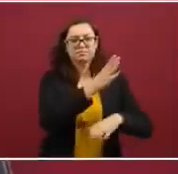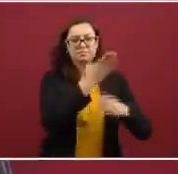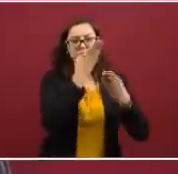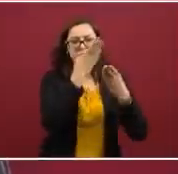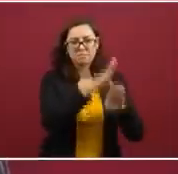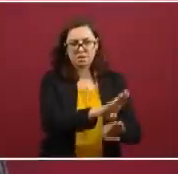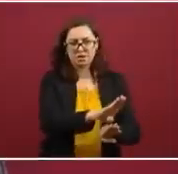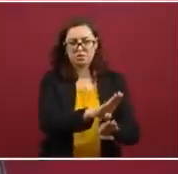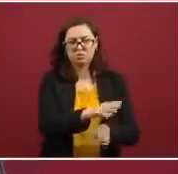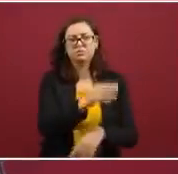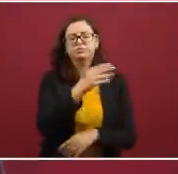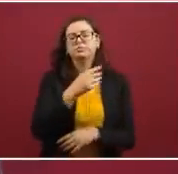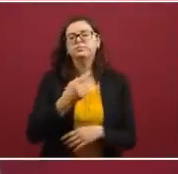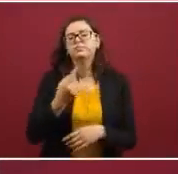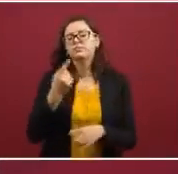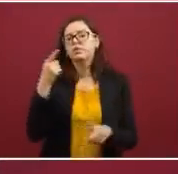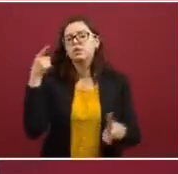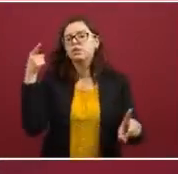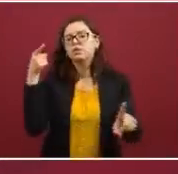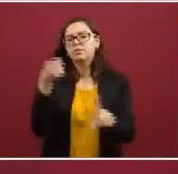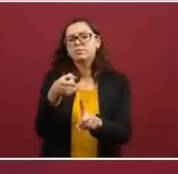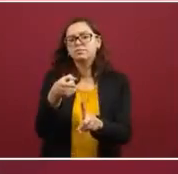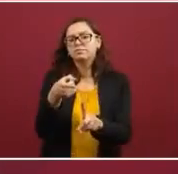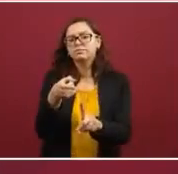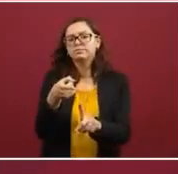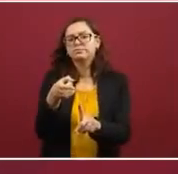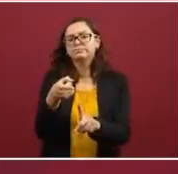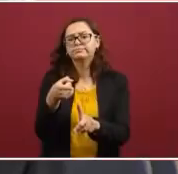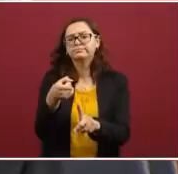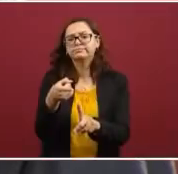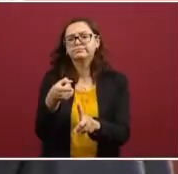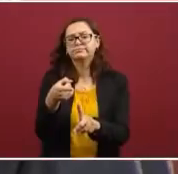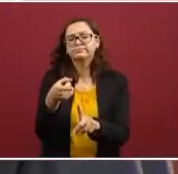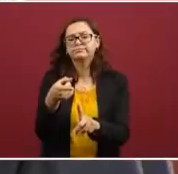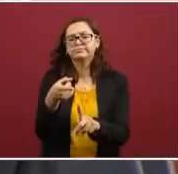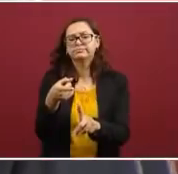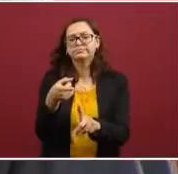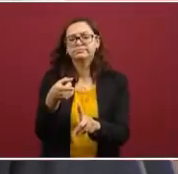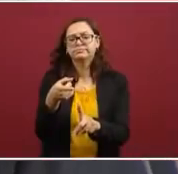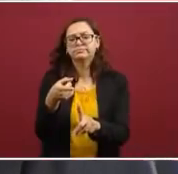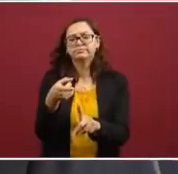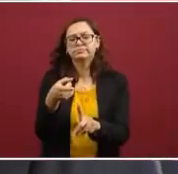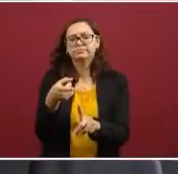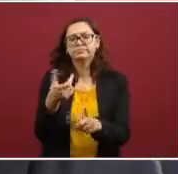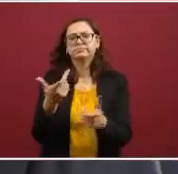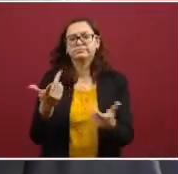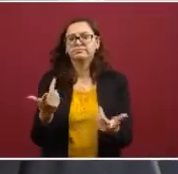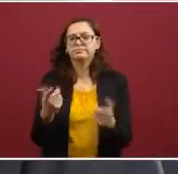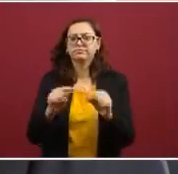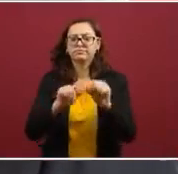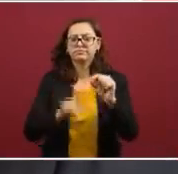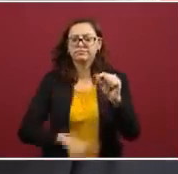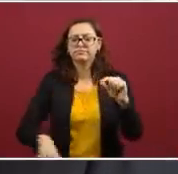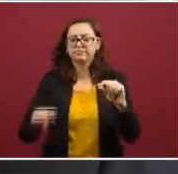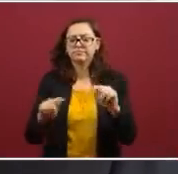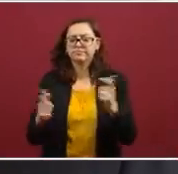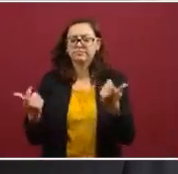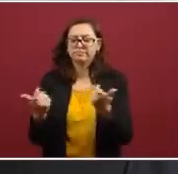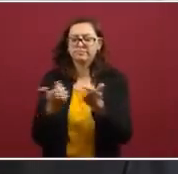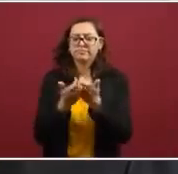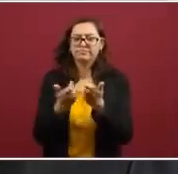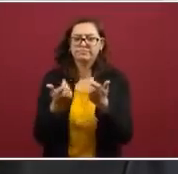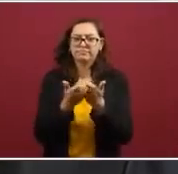con el propósito de fortalecer las finanzas